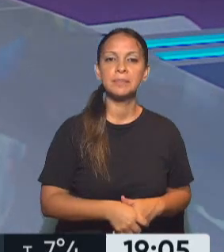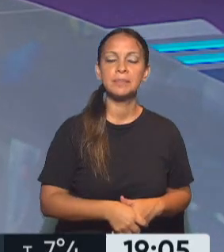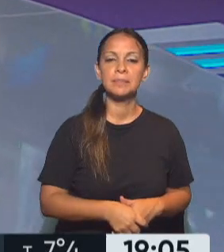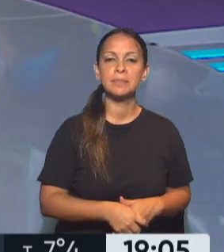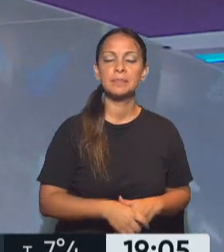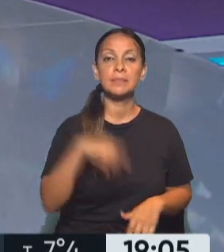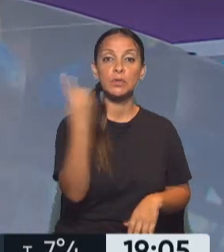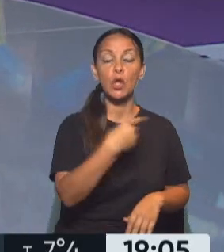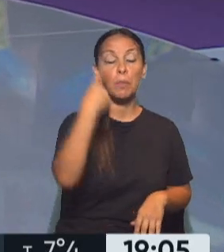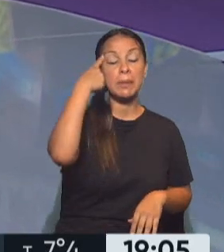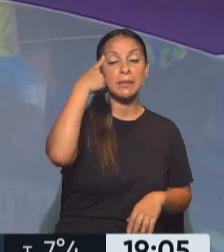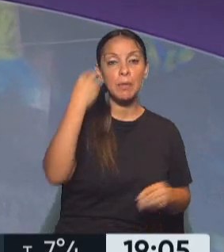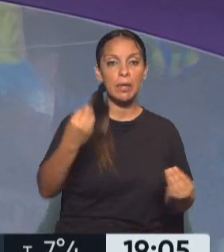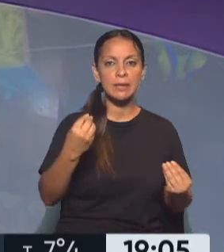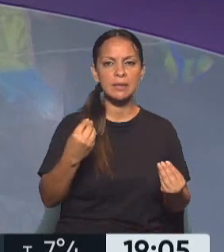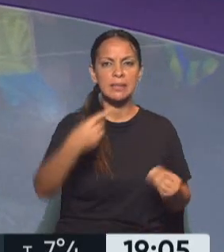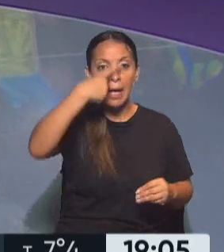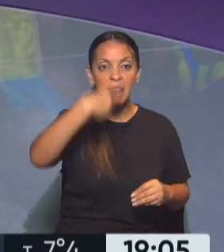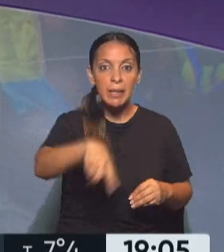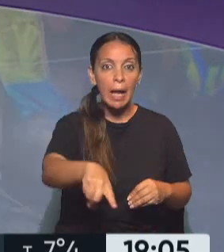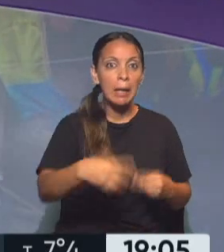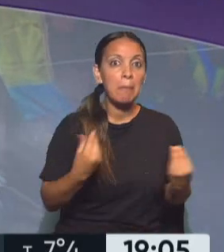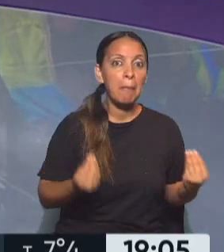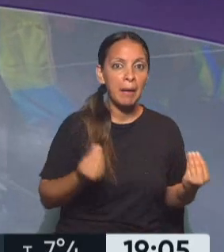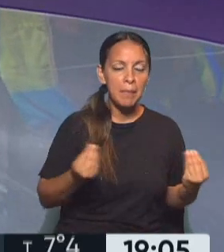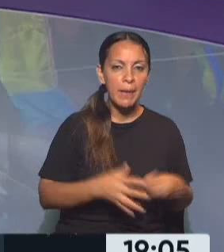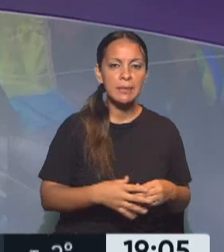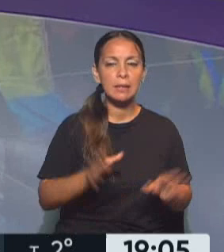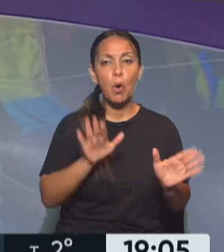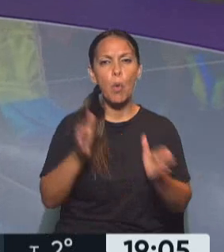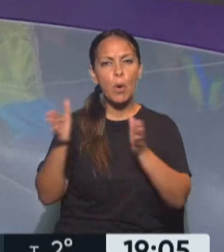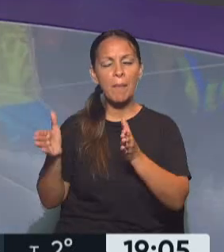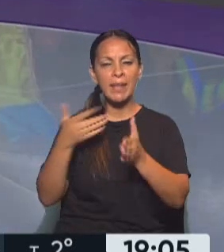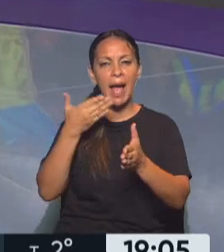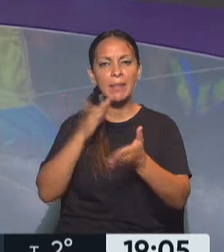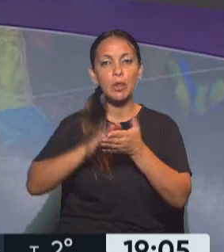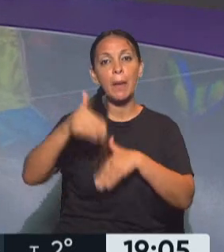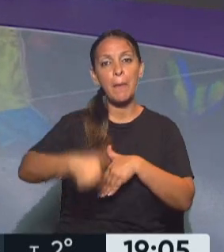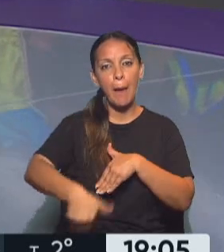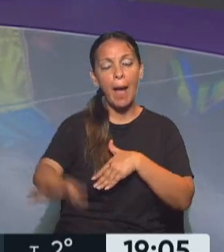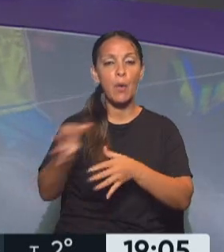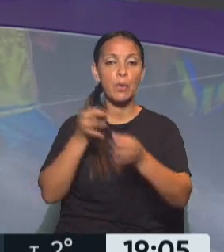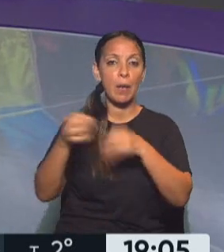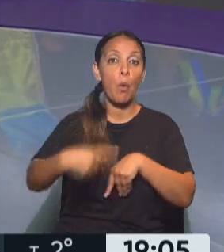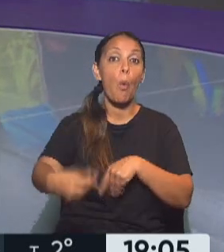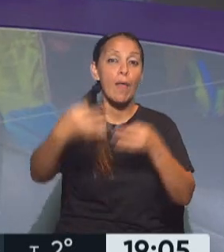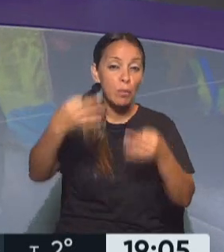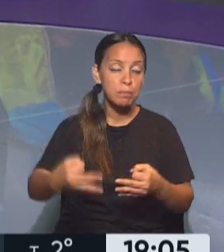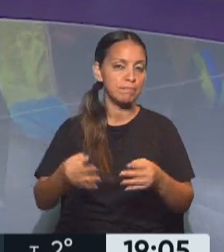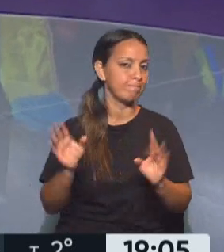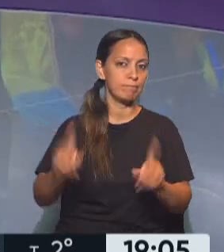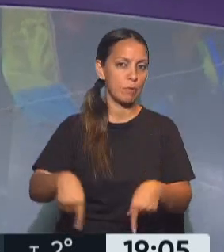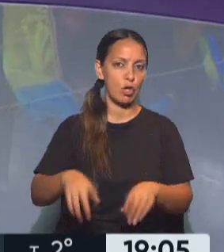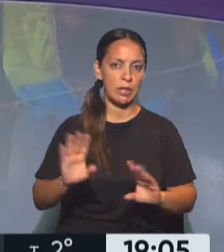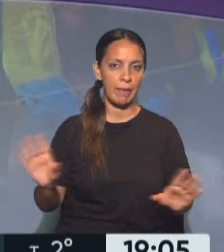La pregunta que todos nos hacemos es en qué puede terminar todo esto. Es decir, por un lado se habla de un diálogo que todavía no comenzó ni sabemos cuándo puede ocurrir. Lo cierto es